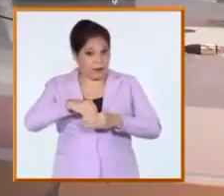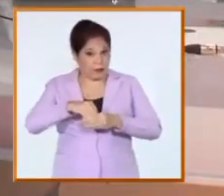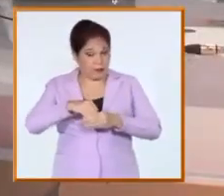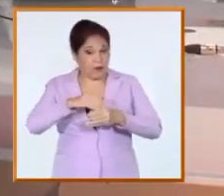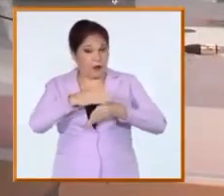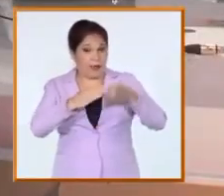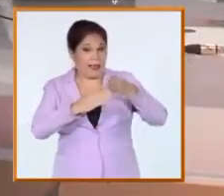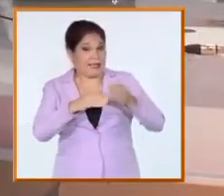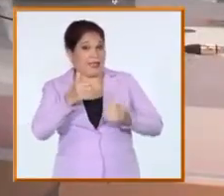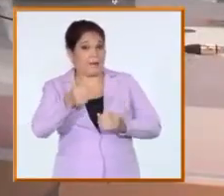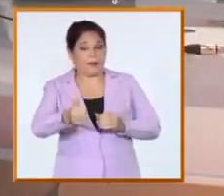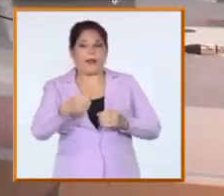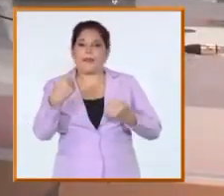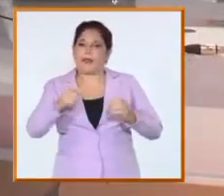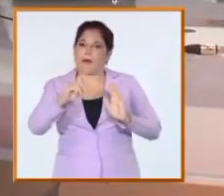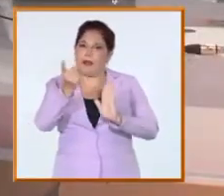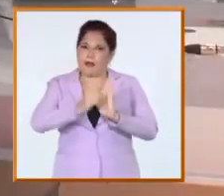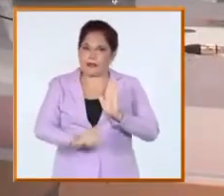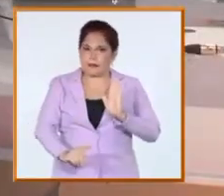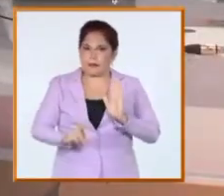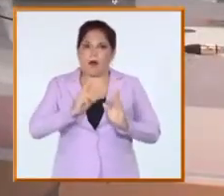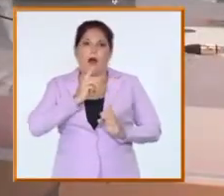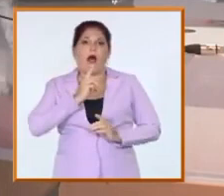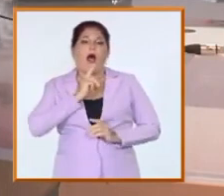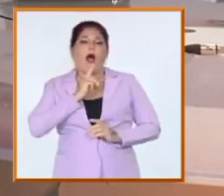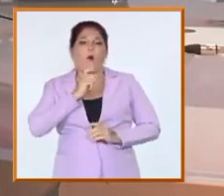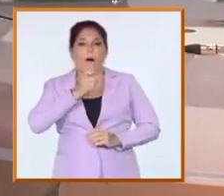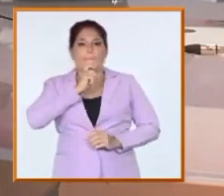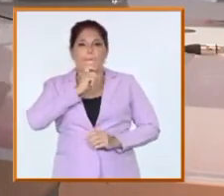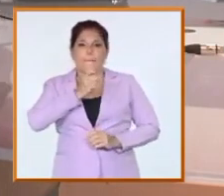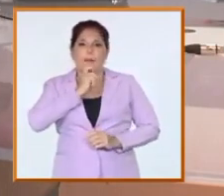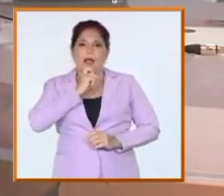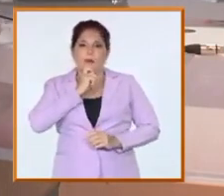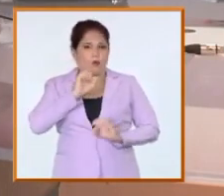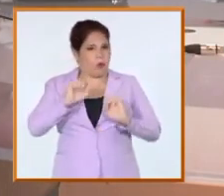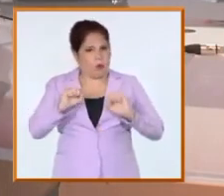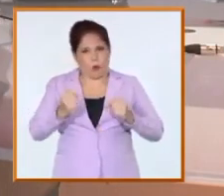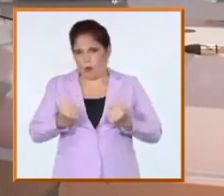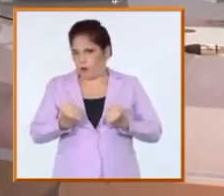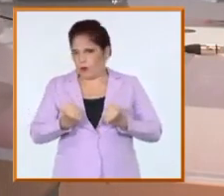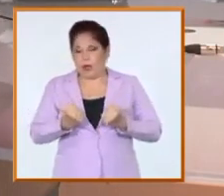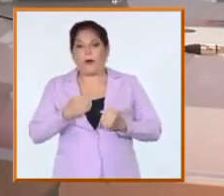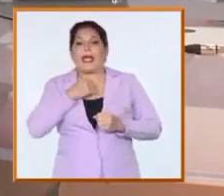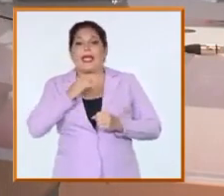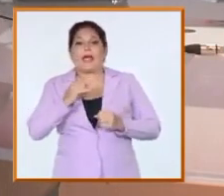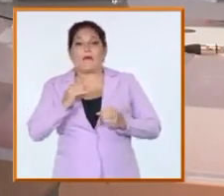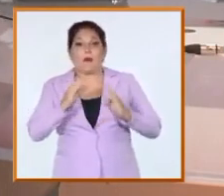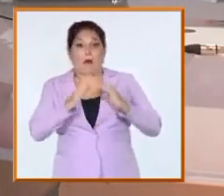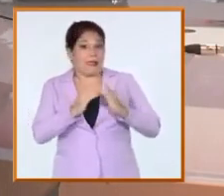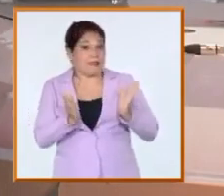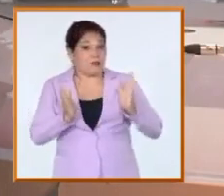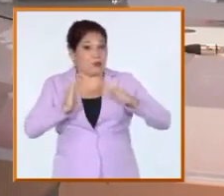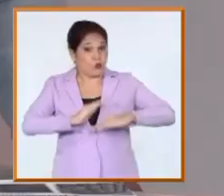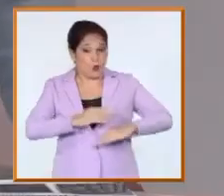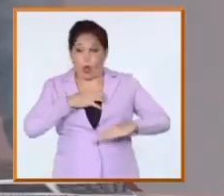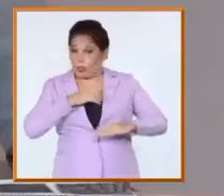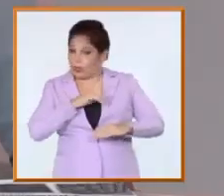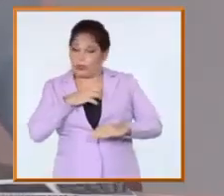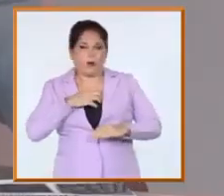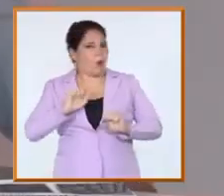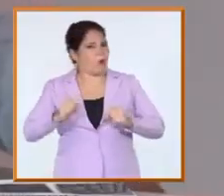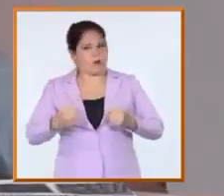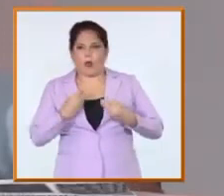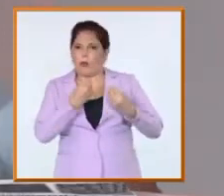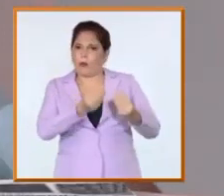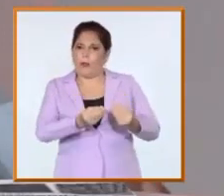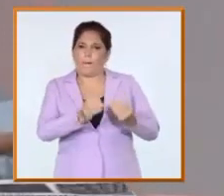residuales y electricidad y agua o sea tiene que tener las tres cosas entonces Esas que están en